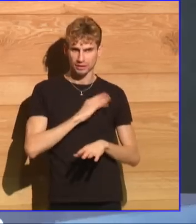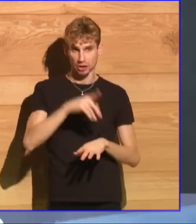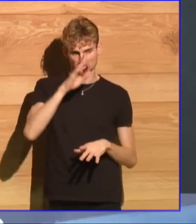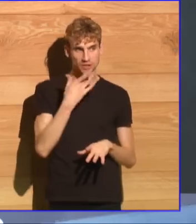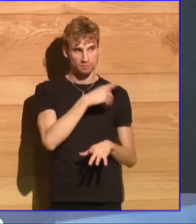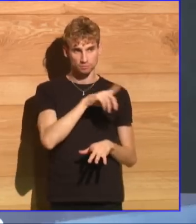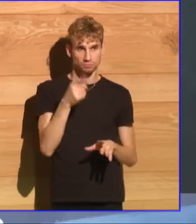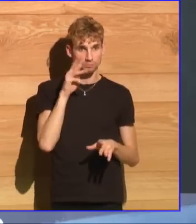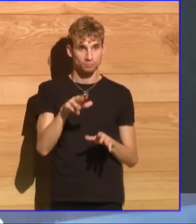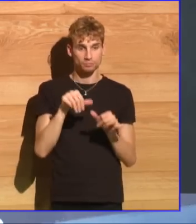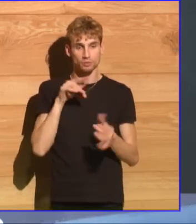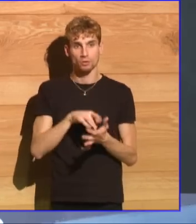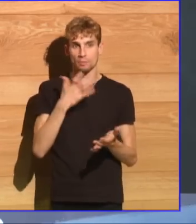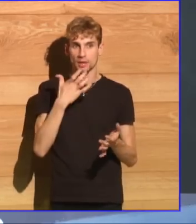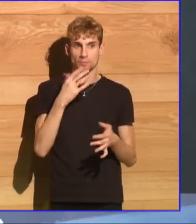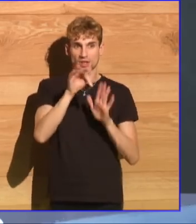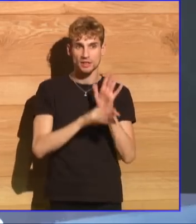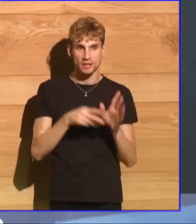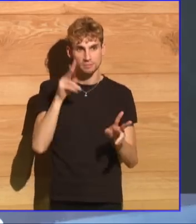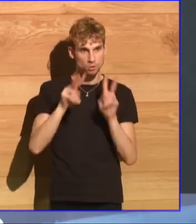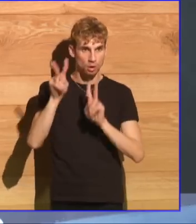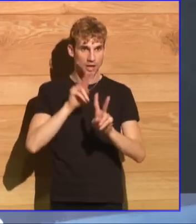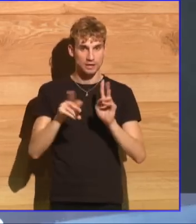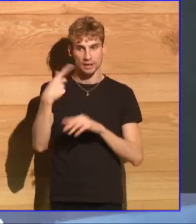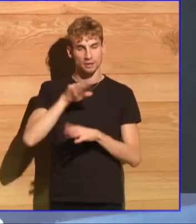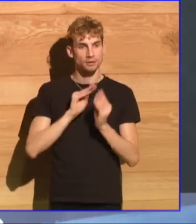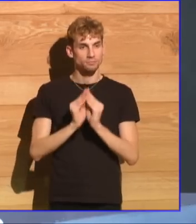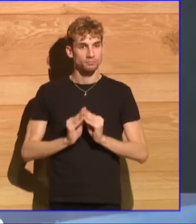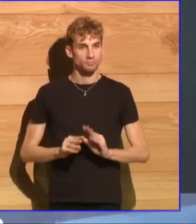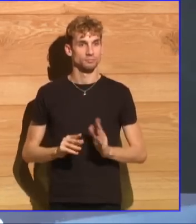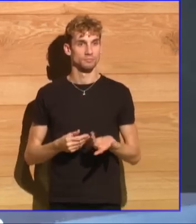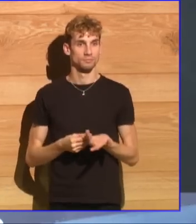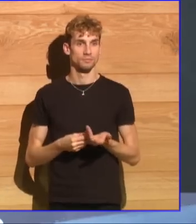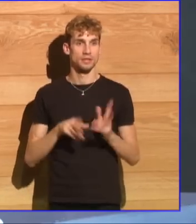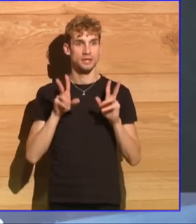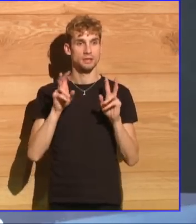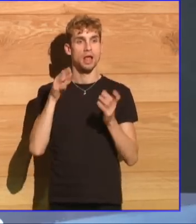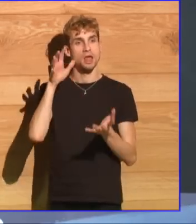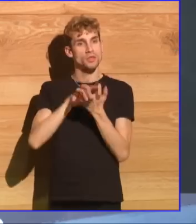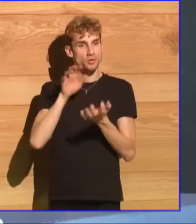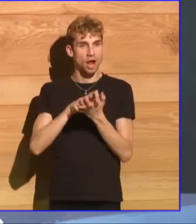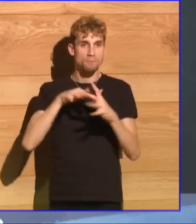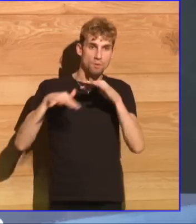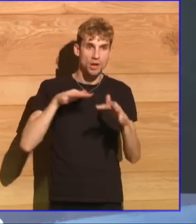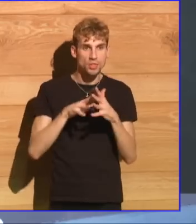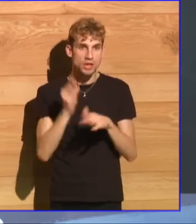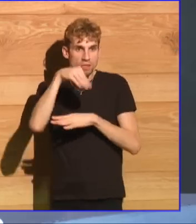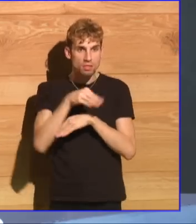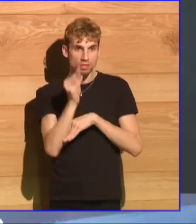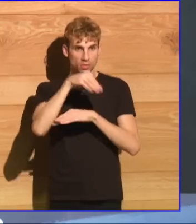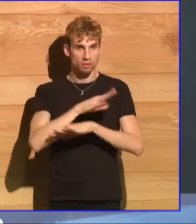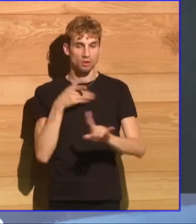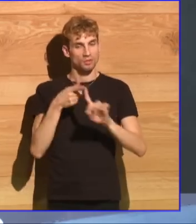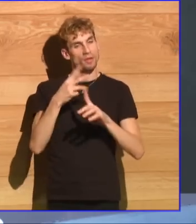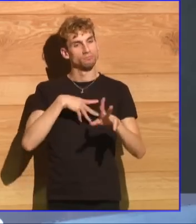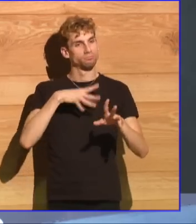a ver incluso tests visuales que hicieron de los dinosaurios moviéndose con animación tradicional, con grandes